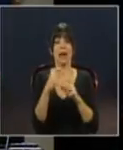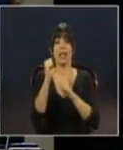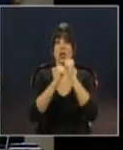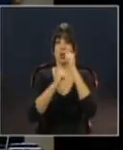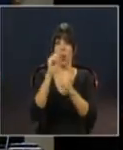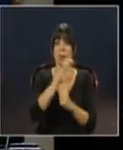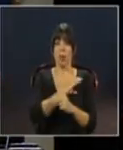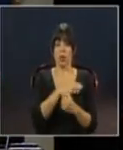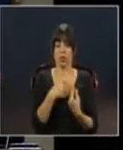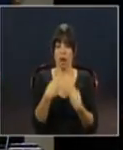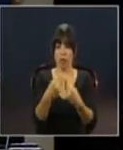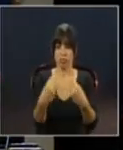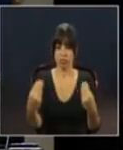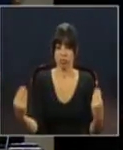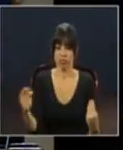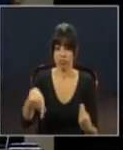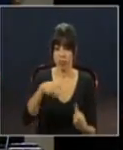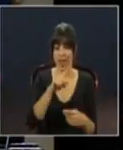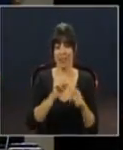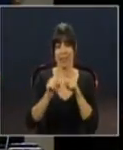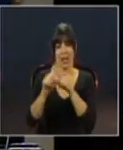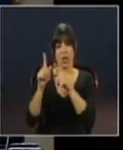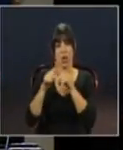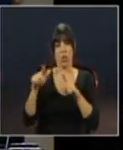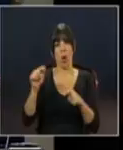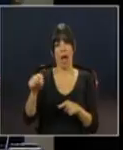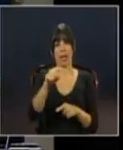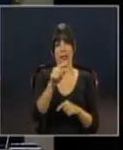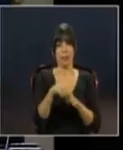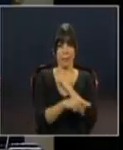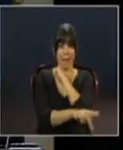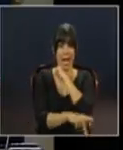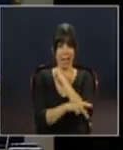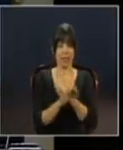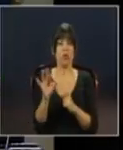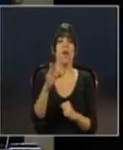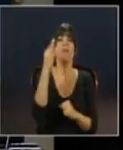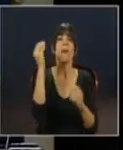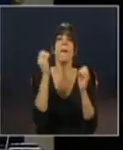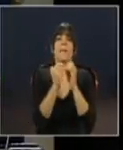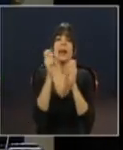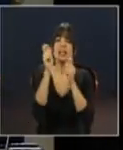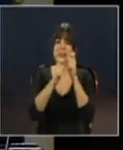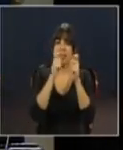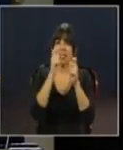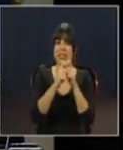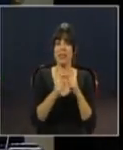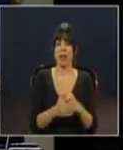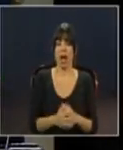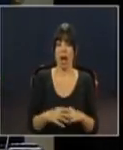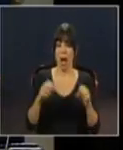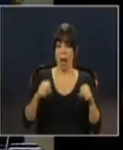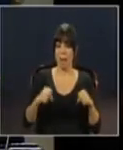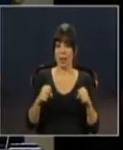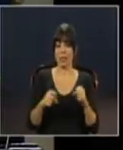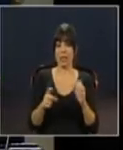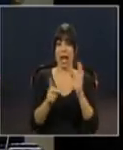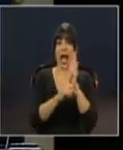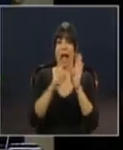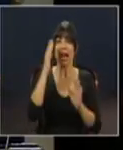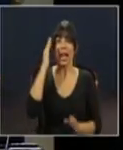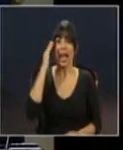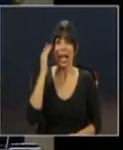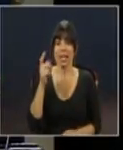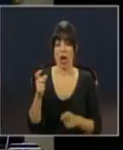policial en varios puntos del país. De manera específica, elevamos las capacidades de alerta y control en nuestro